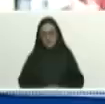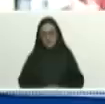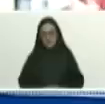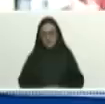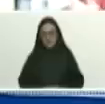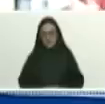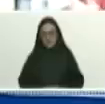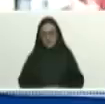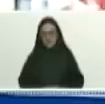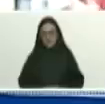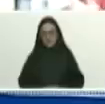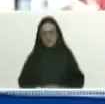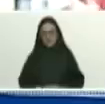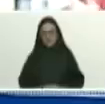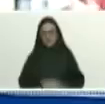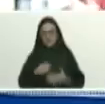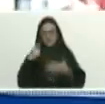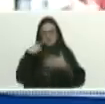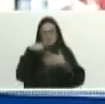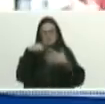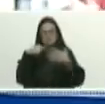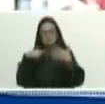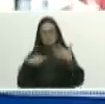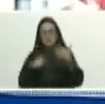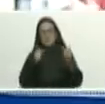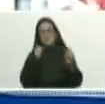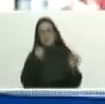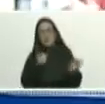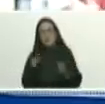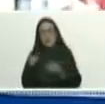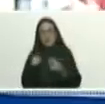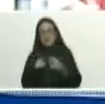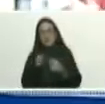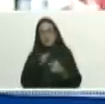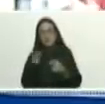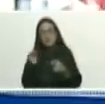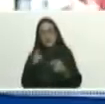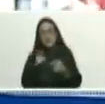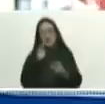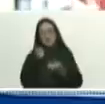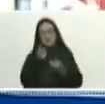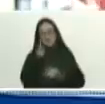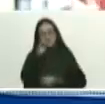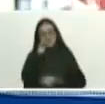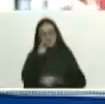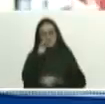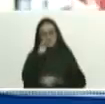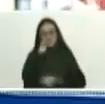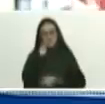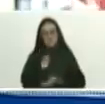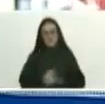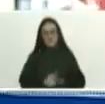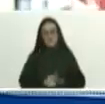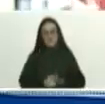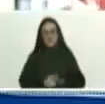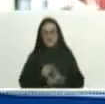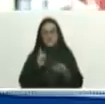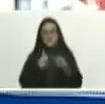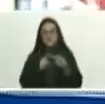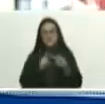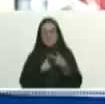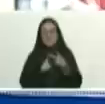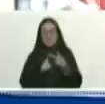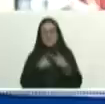Con 5 cualidades, la planificación perfecta y el seguimiento. Segundo lugar,